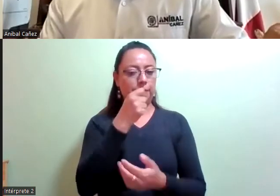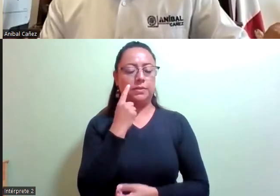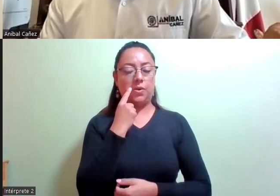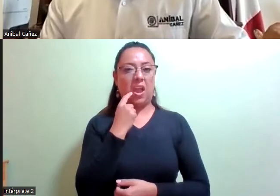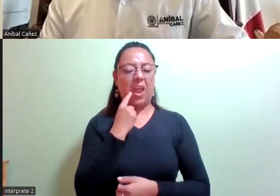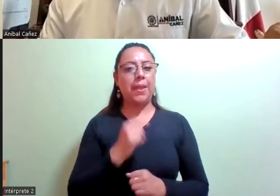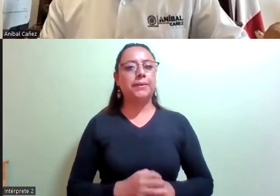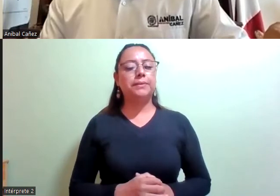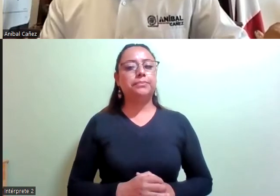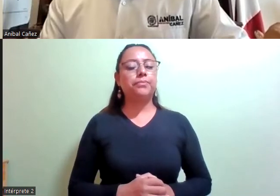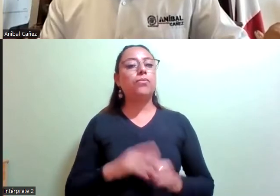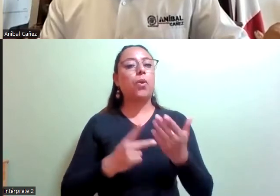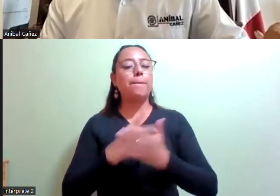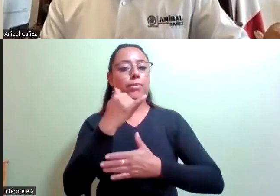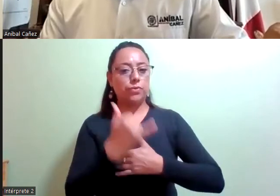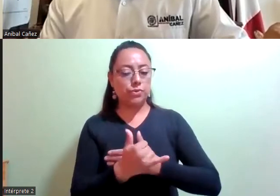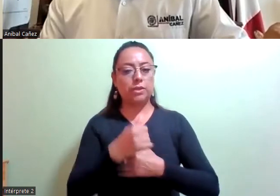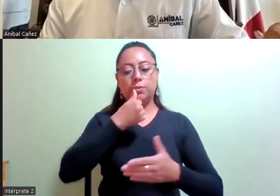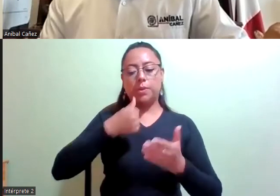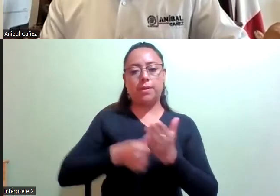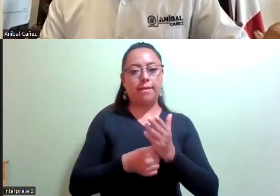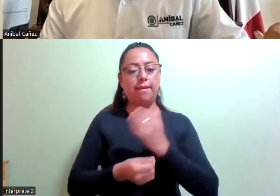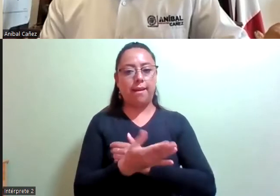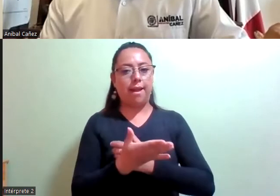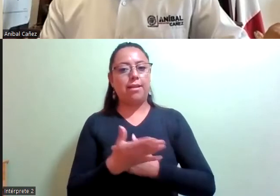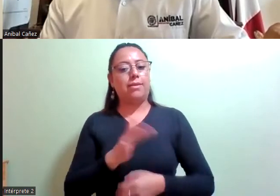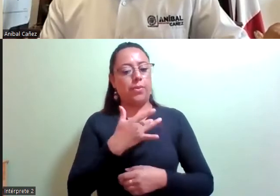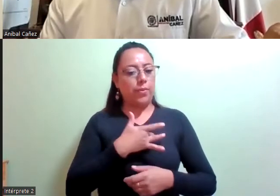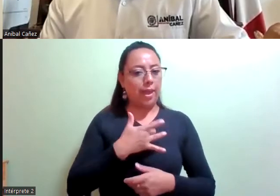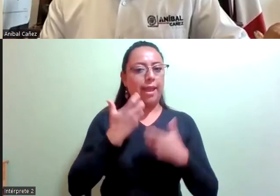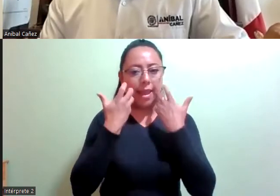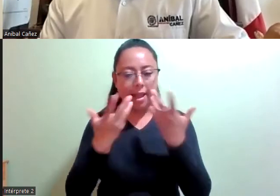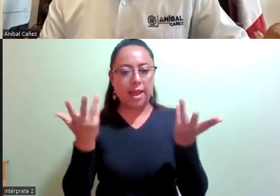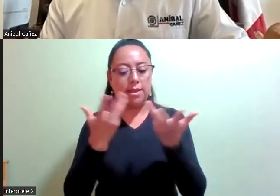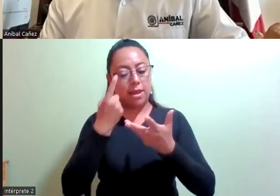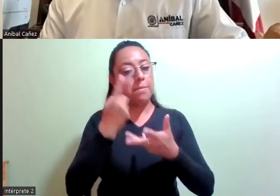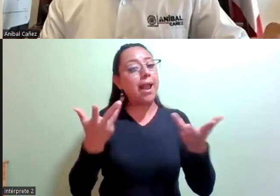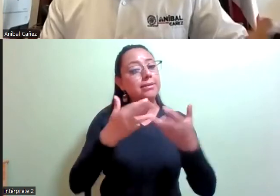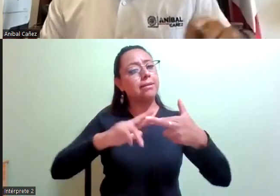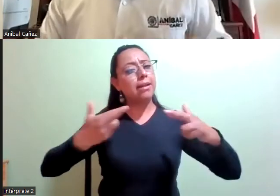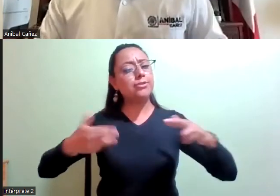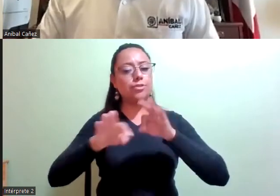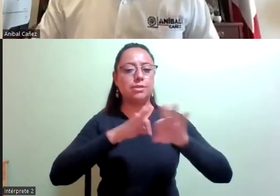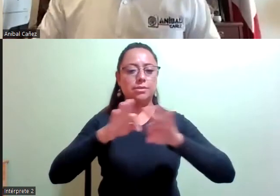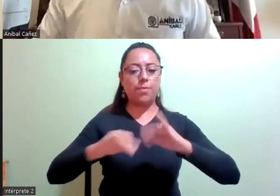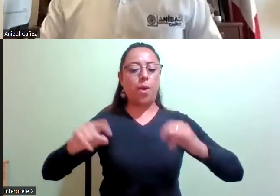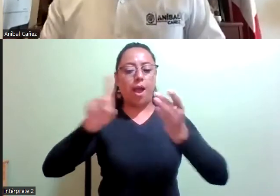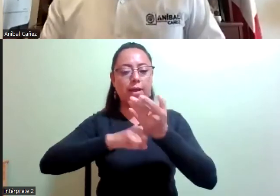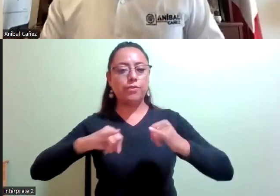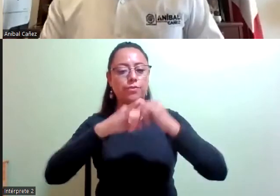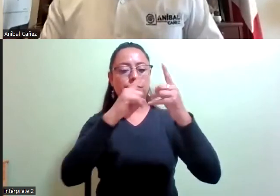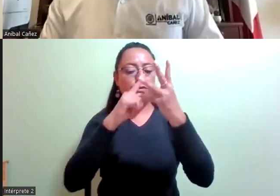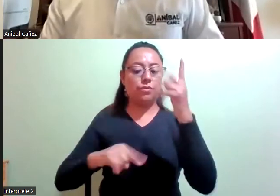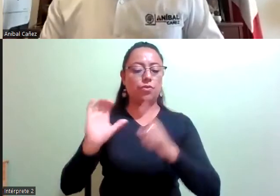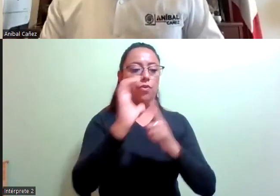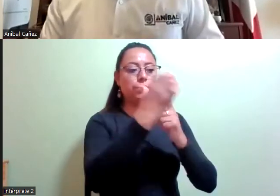del proyecto de la Carta de Intenciones para crear relaciones de trabajo interinstitucionales con las comisiones de seguimiento de